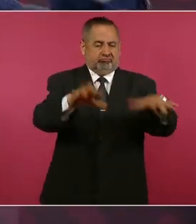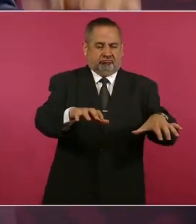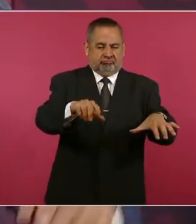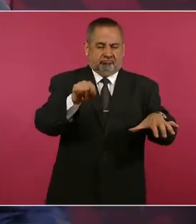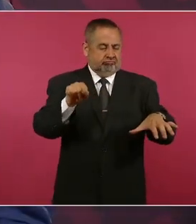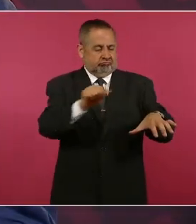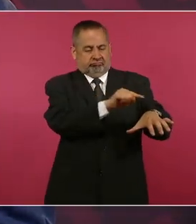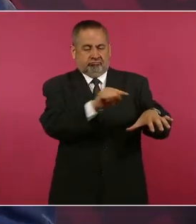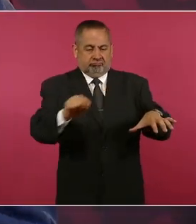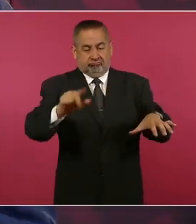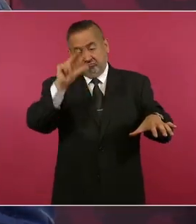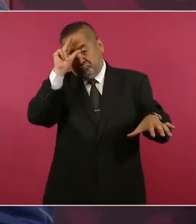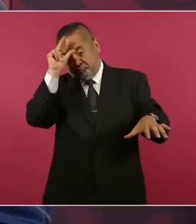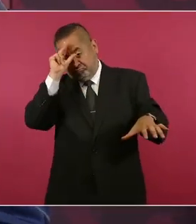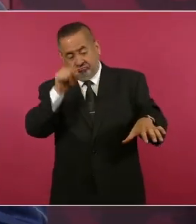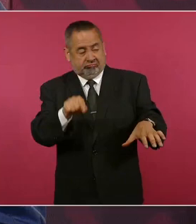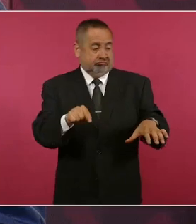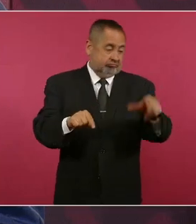y de la